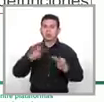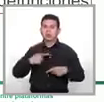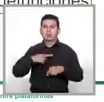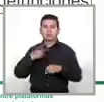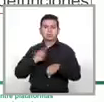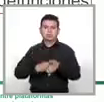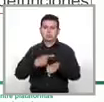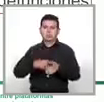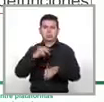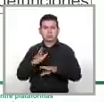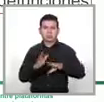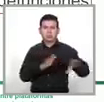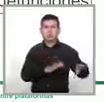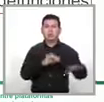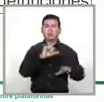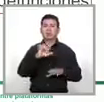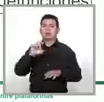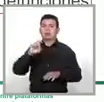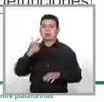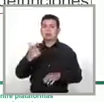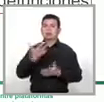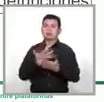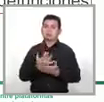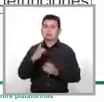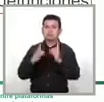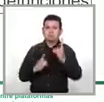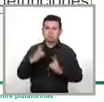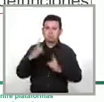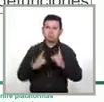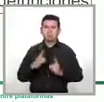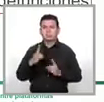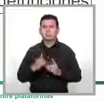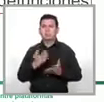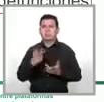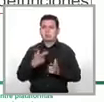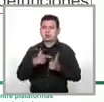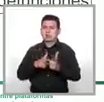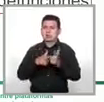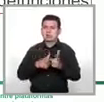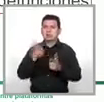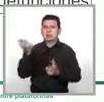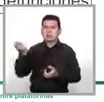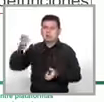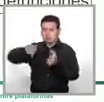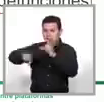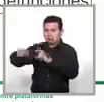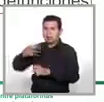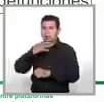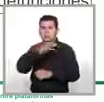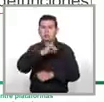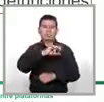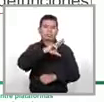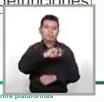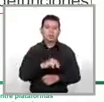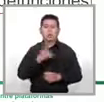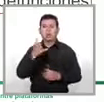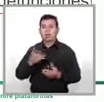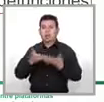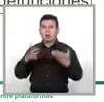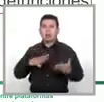negativos, 637 casos sospechosos, es decir, en espera de confirmación diagnóstica, y